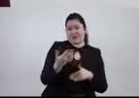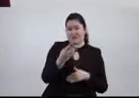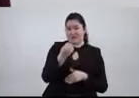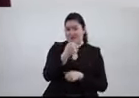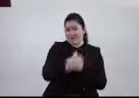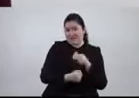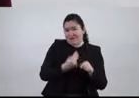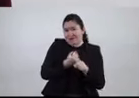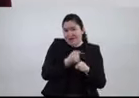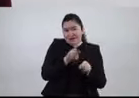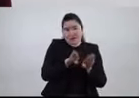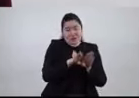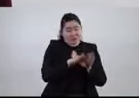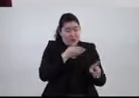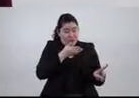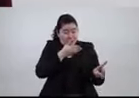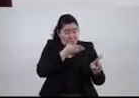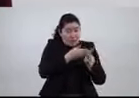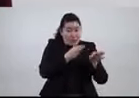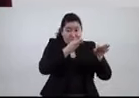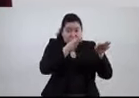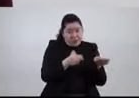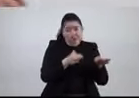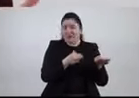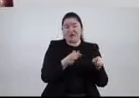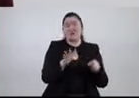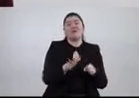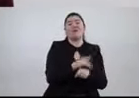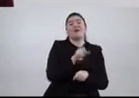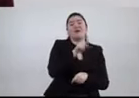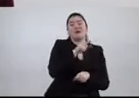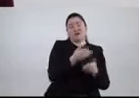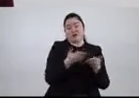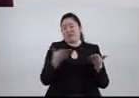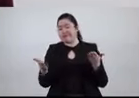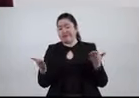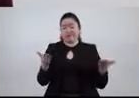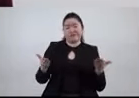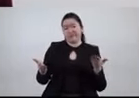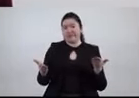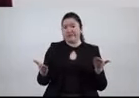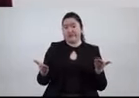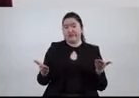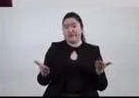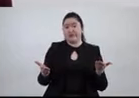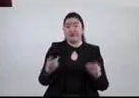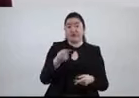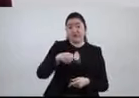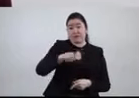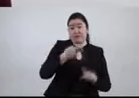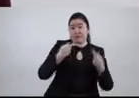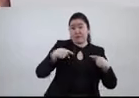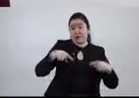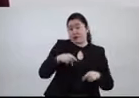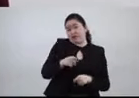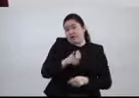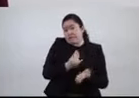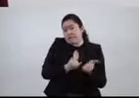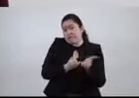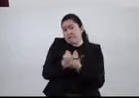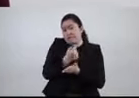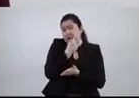no vamos a llegar a esa meta exacta porque un porcentaje de ellos están en ambos padrones. Las personas tendrán toda la capacidad para decidir